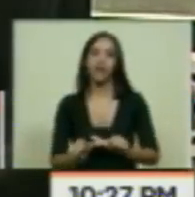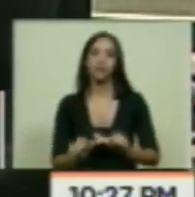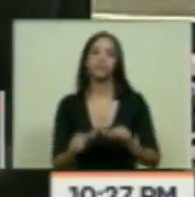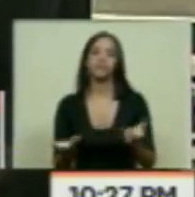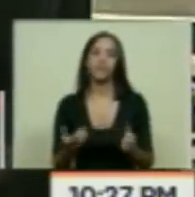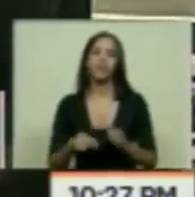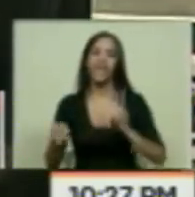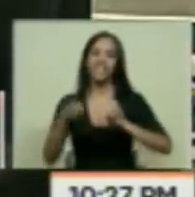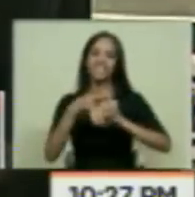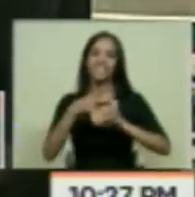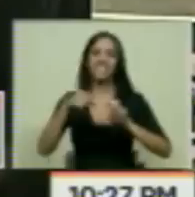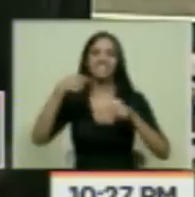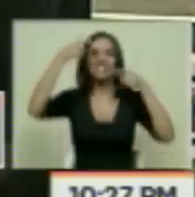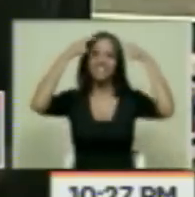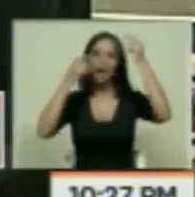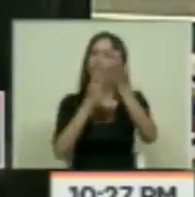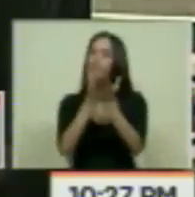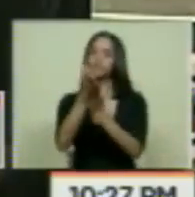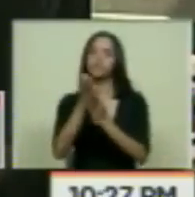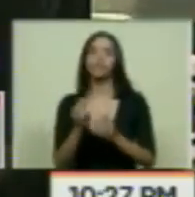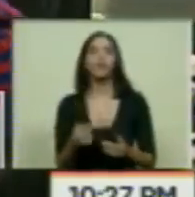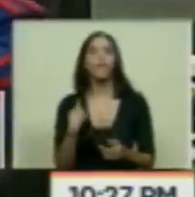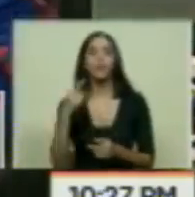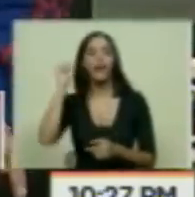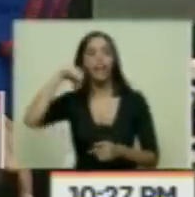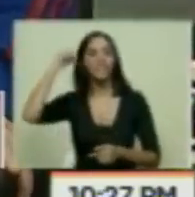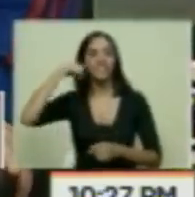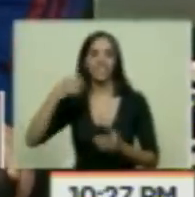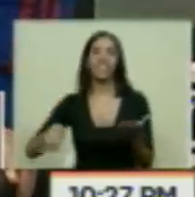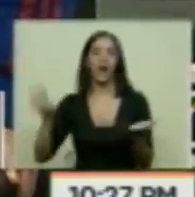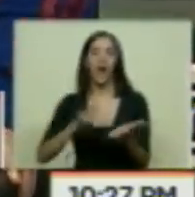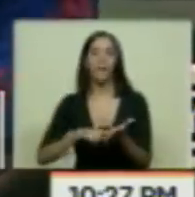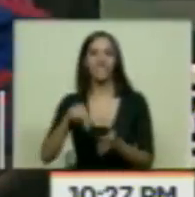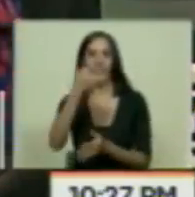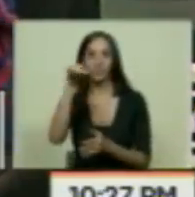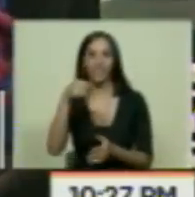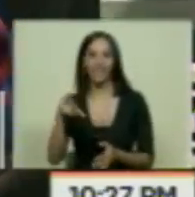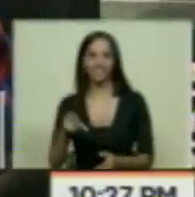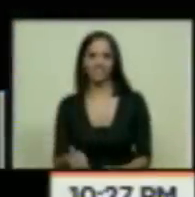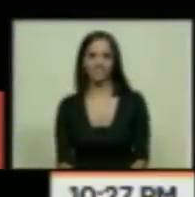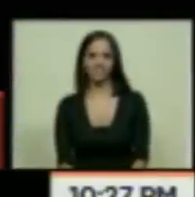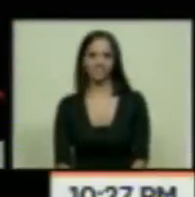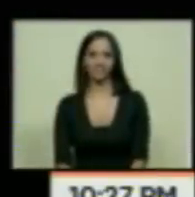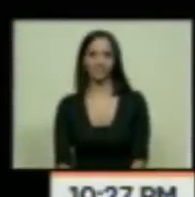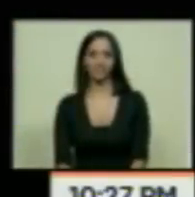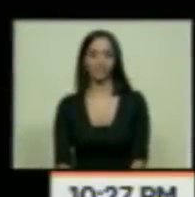la etiqueta Chávez, lealtad eterna. Vamos con el primer video y ya regresamos con más de Zurda Conducta.